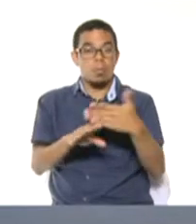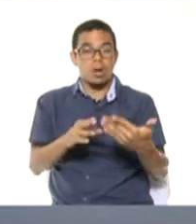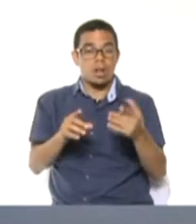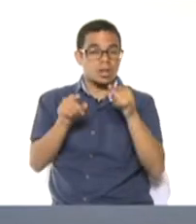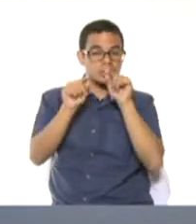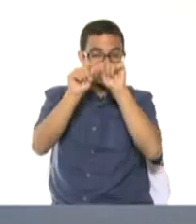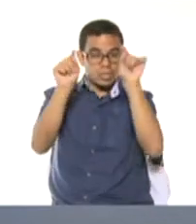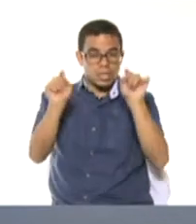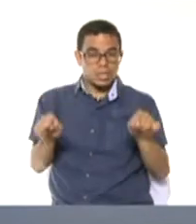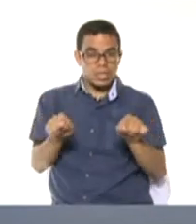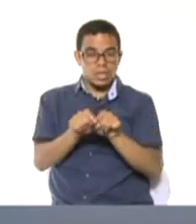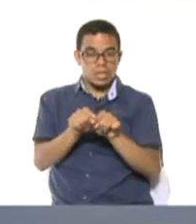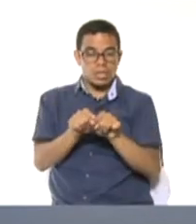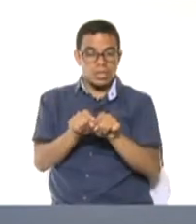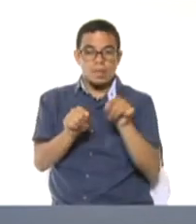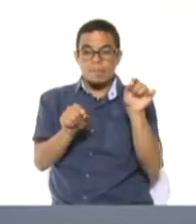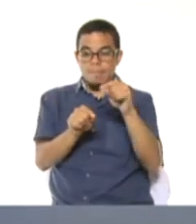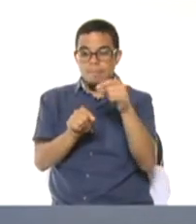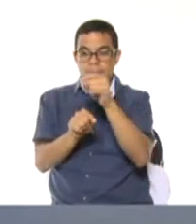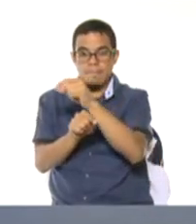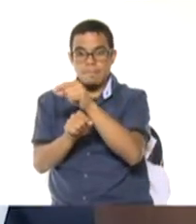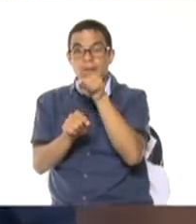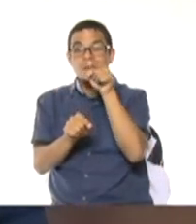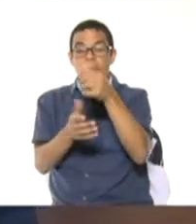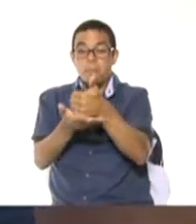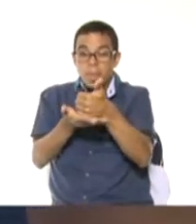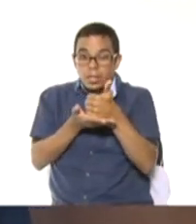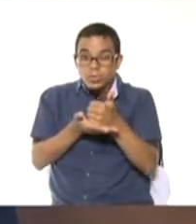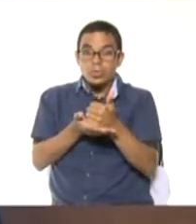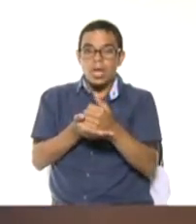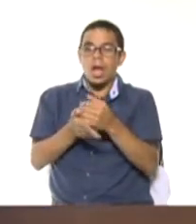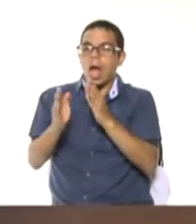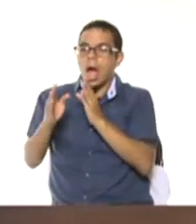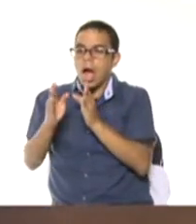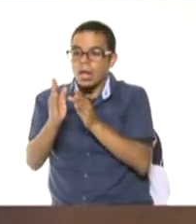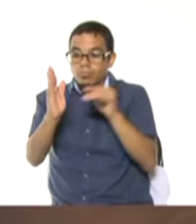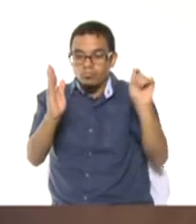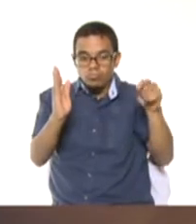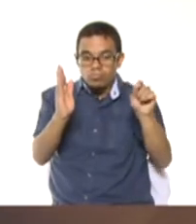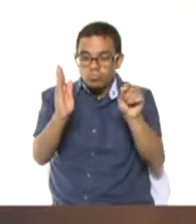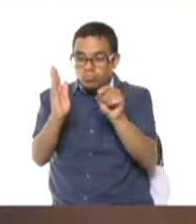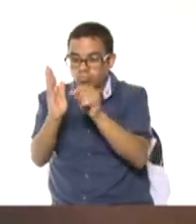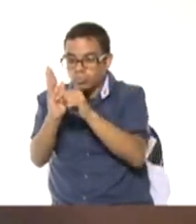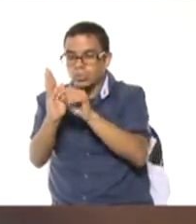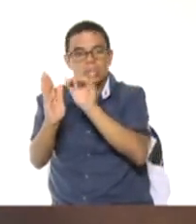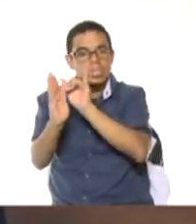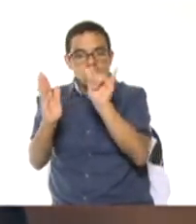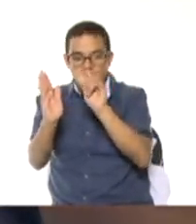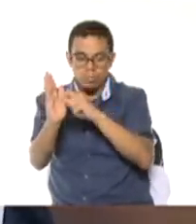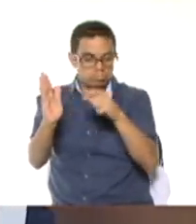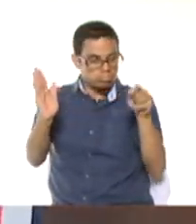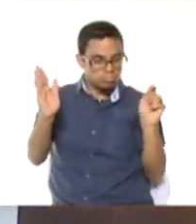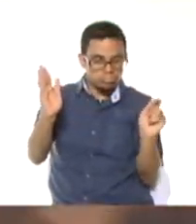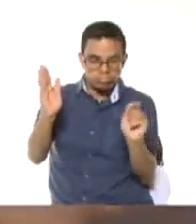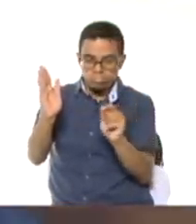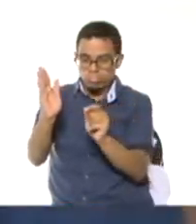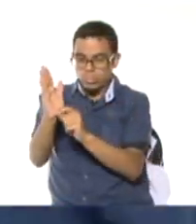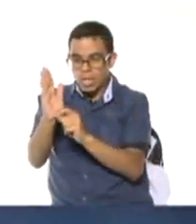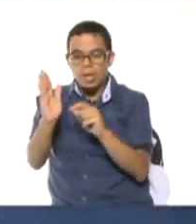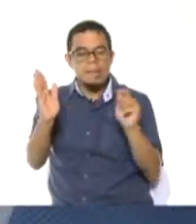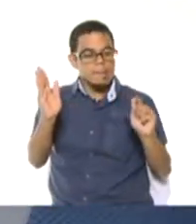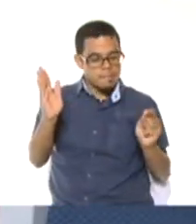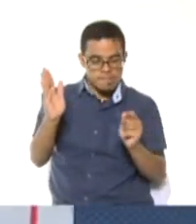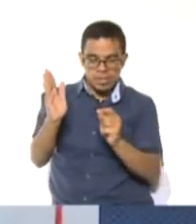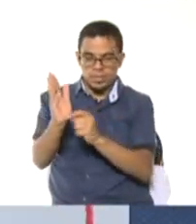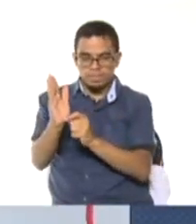el margen me ayuda a identificar el límite de la escritura. ¿Dónde comenzamos? Aquí nos indique.